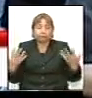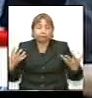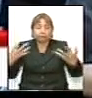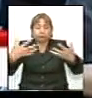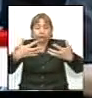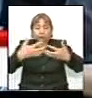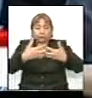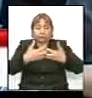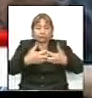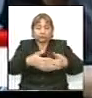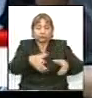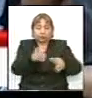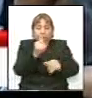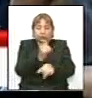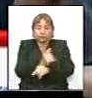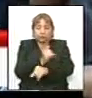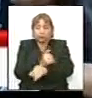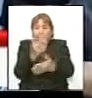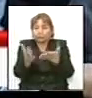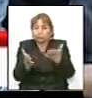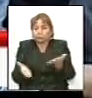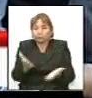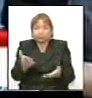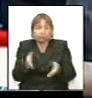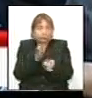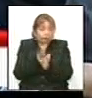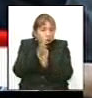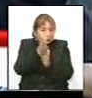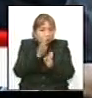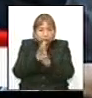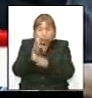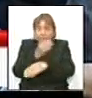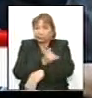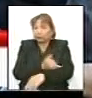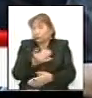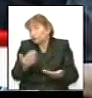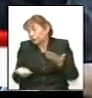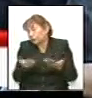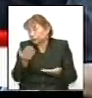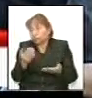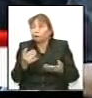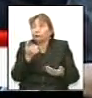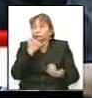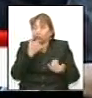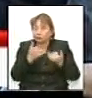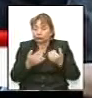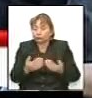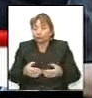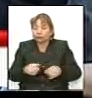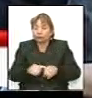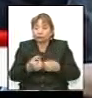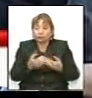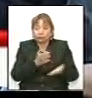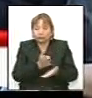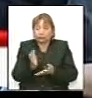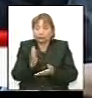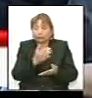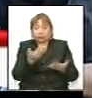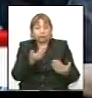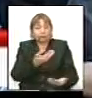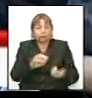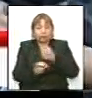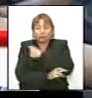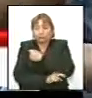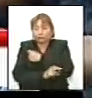entidades en una sola dirección también esa es una barrera de desarrollo del desarrollo del país entonces